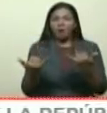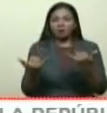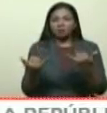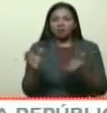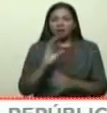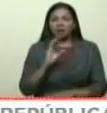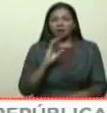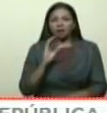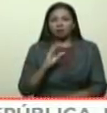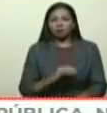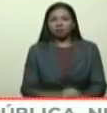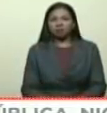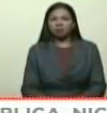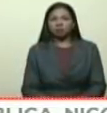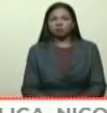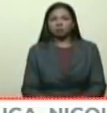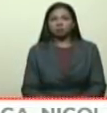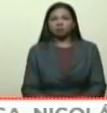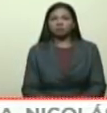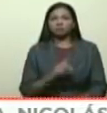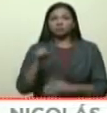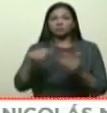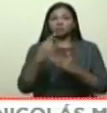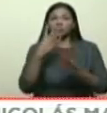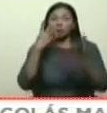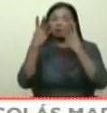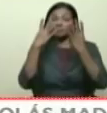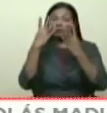Caracas y luego la feria